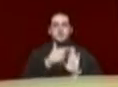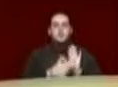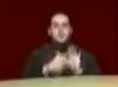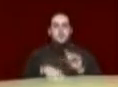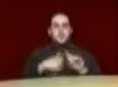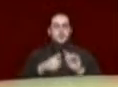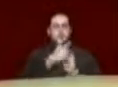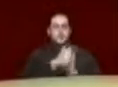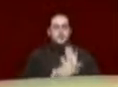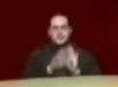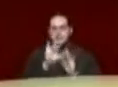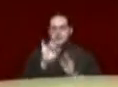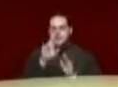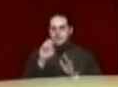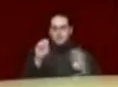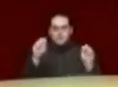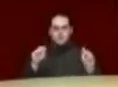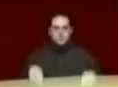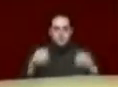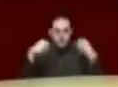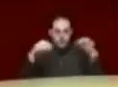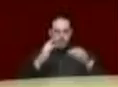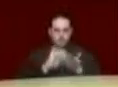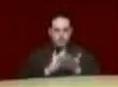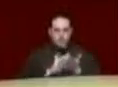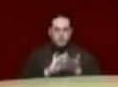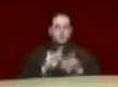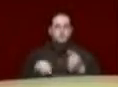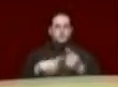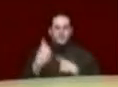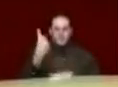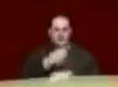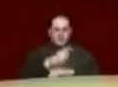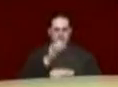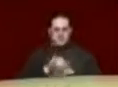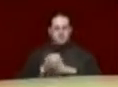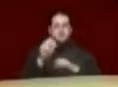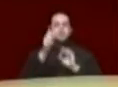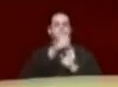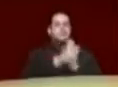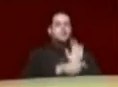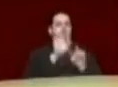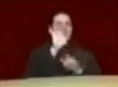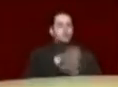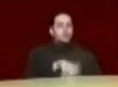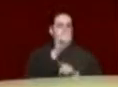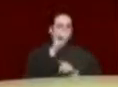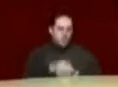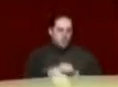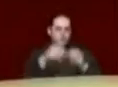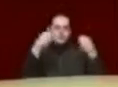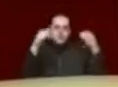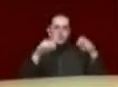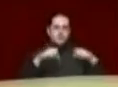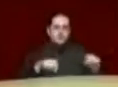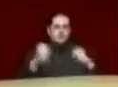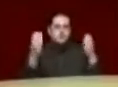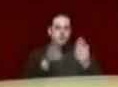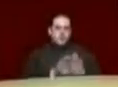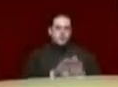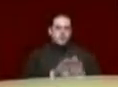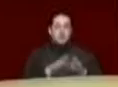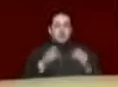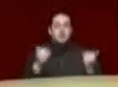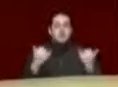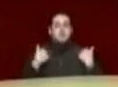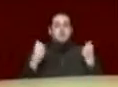las farmacias puedan vender alimentos durante los días donde la ley obliga a los supermercados a estar cerrados, ha provocado la